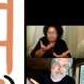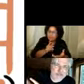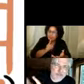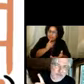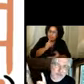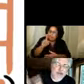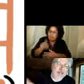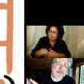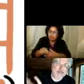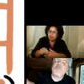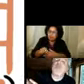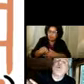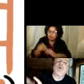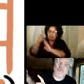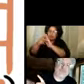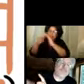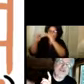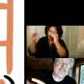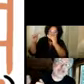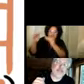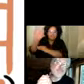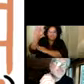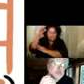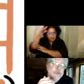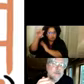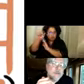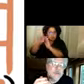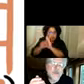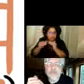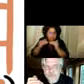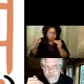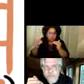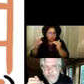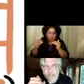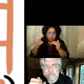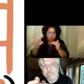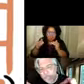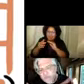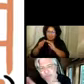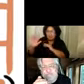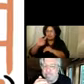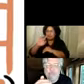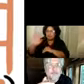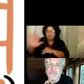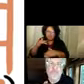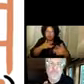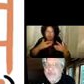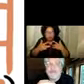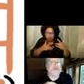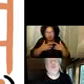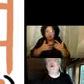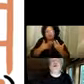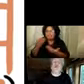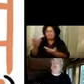Eso tiene, tiene que ser algo que pase a nivel federal y estatal. Y